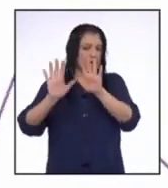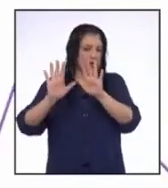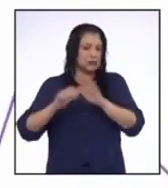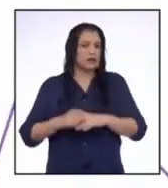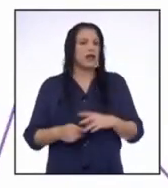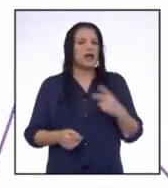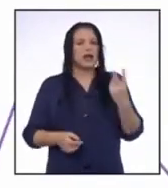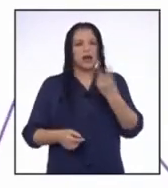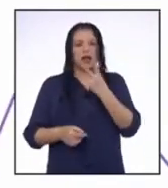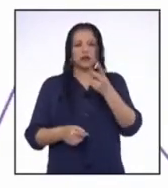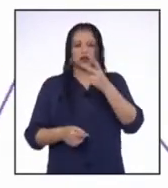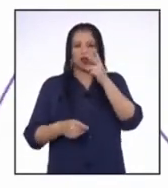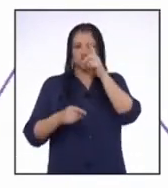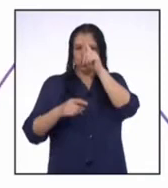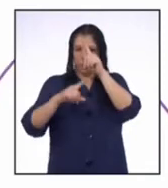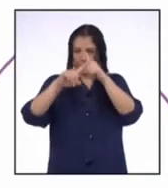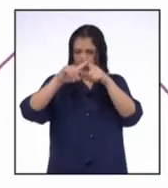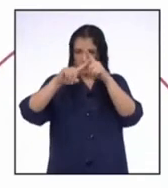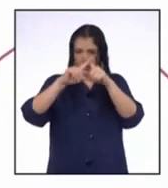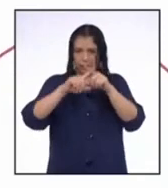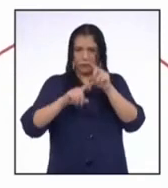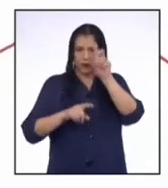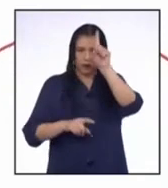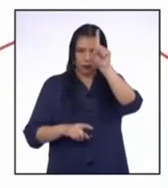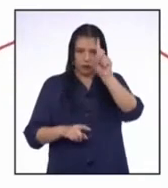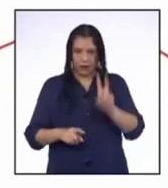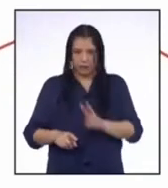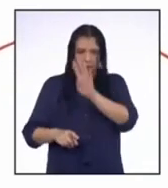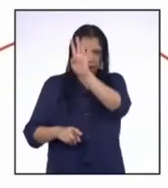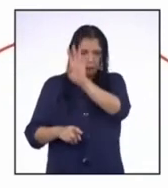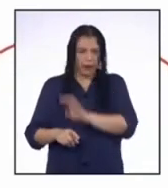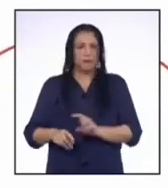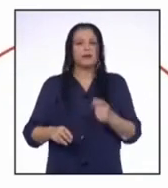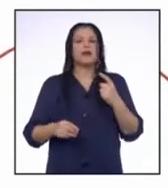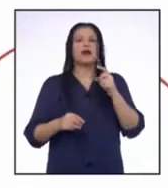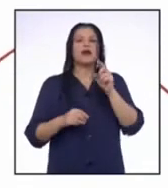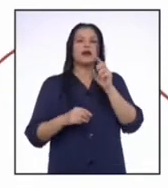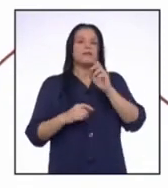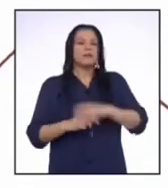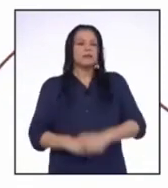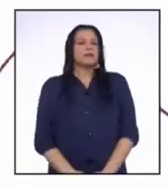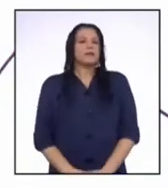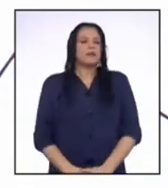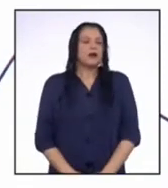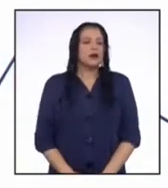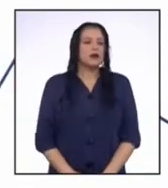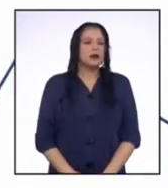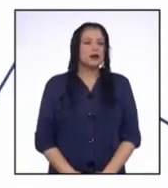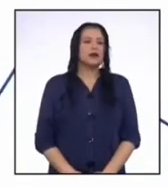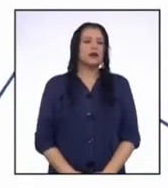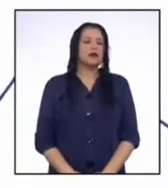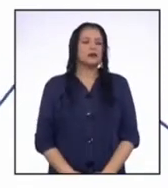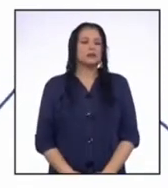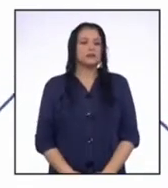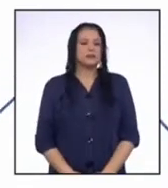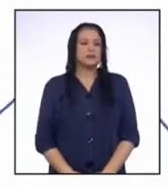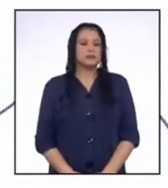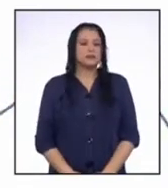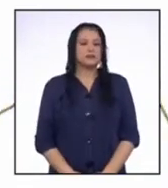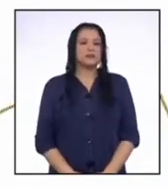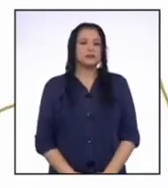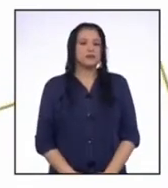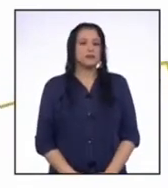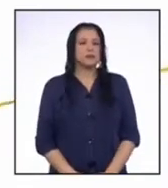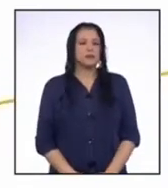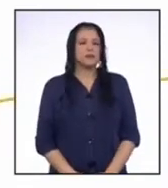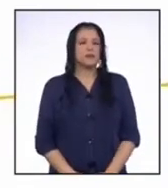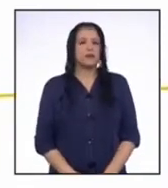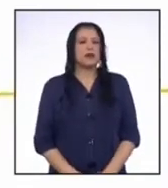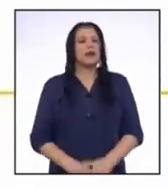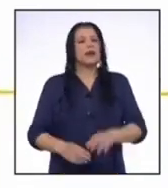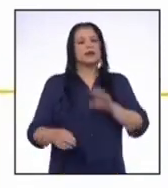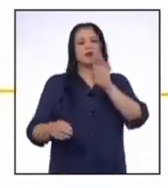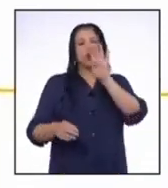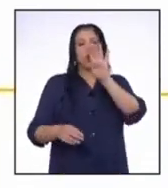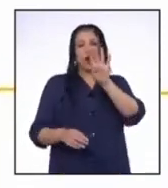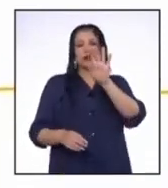fracciones decimales las multiplico. Numerador con numerador y denominador con denominador. Entonces, si